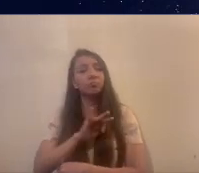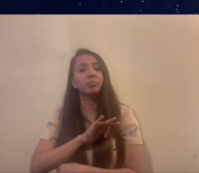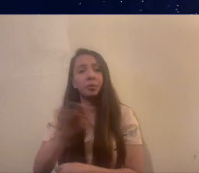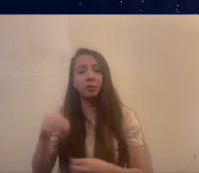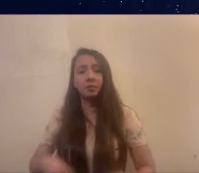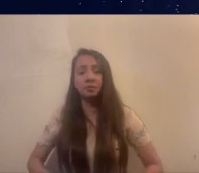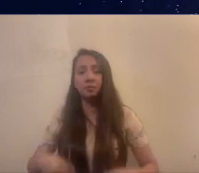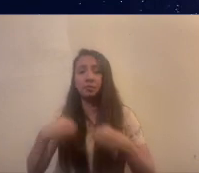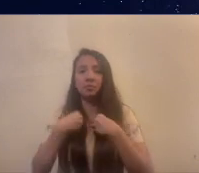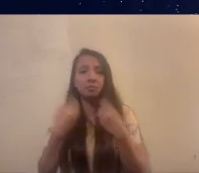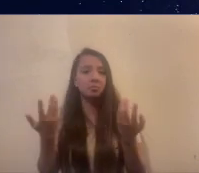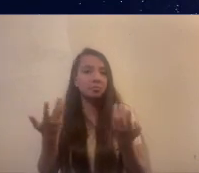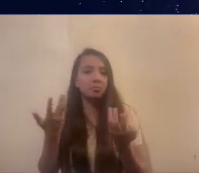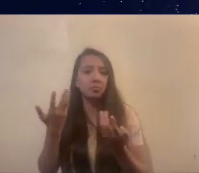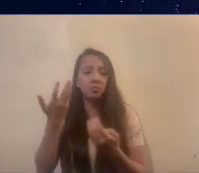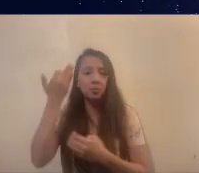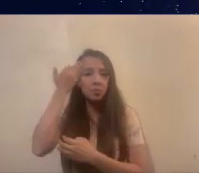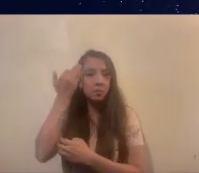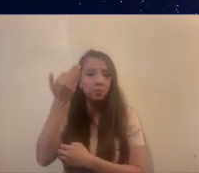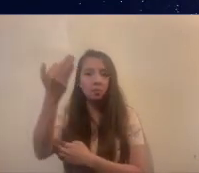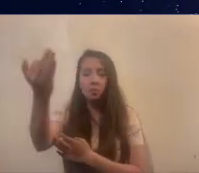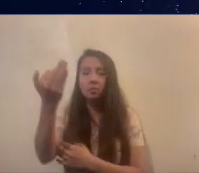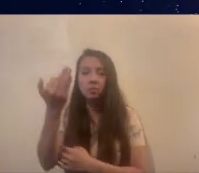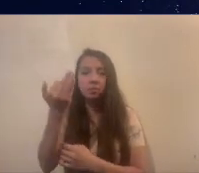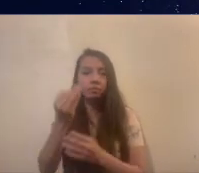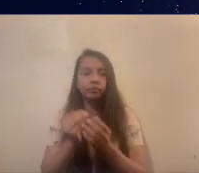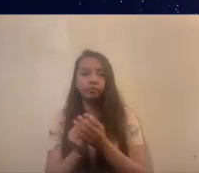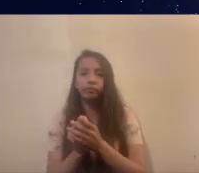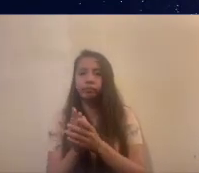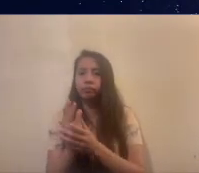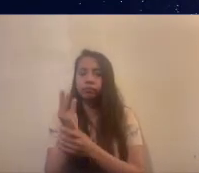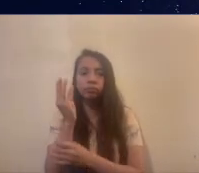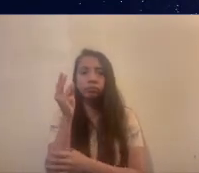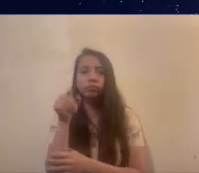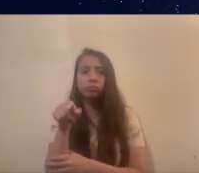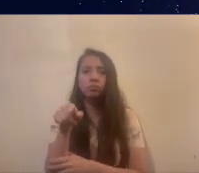sobreviven largas exposiciones en